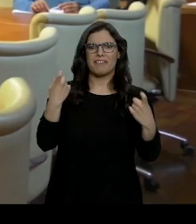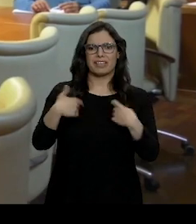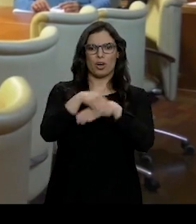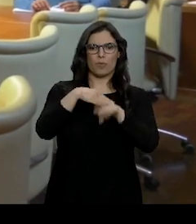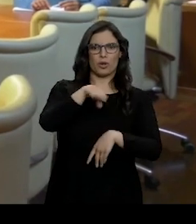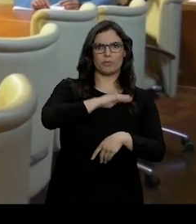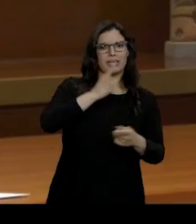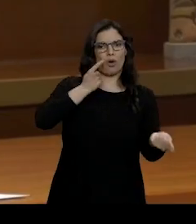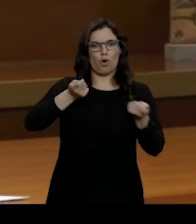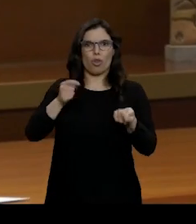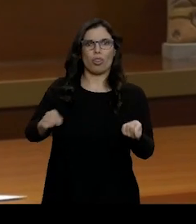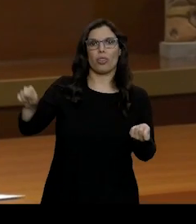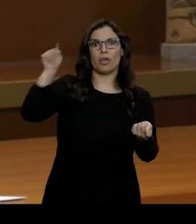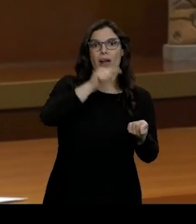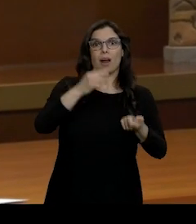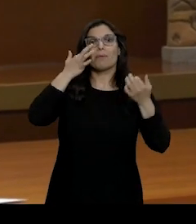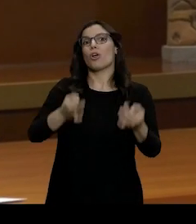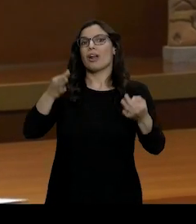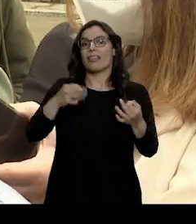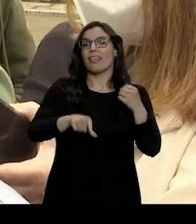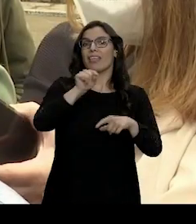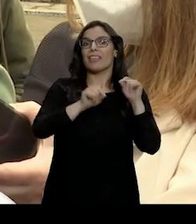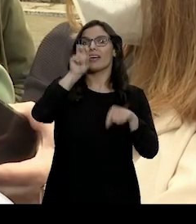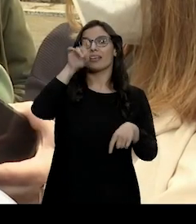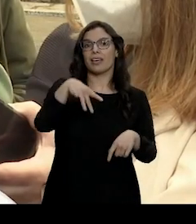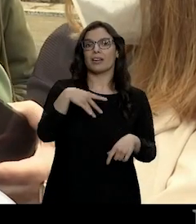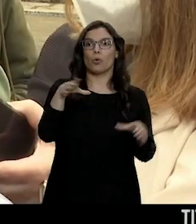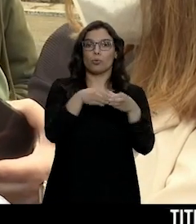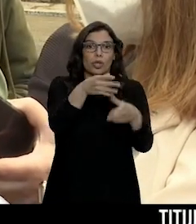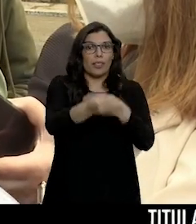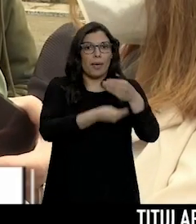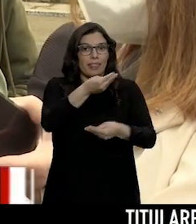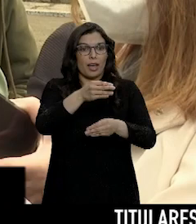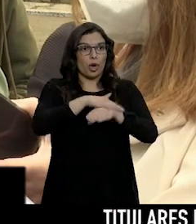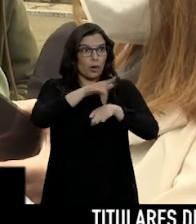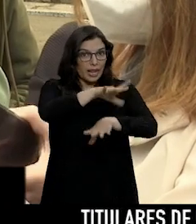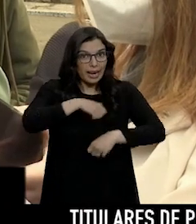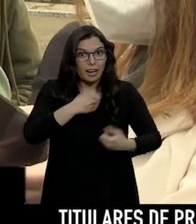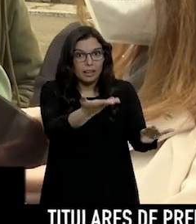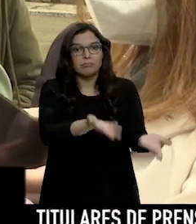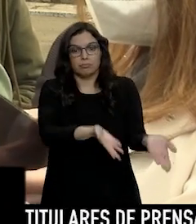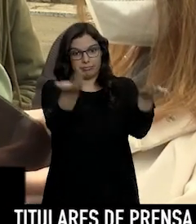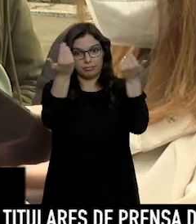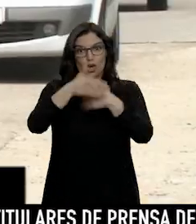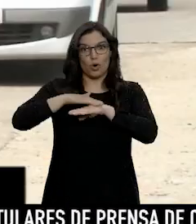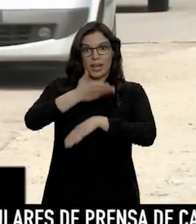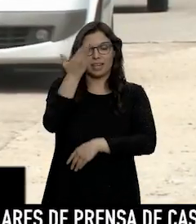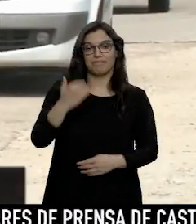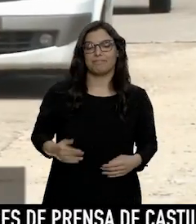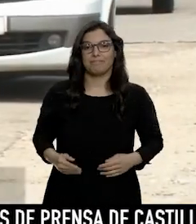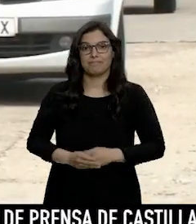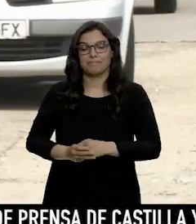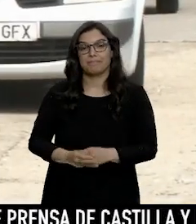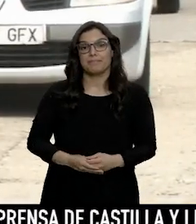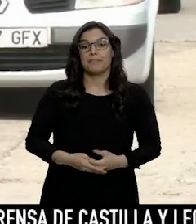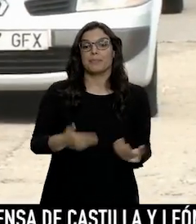Gobierno central, pero dice que es la Junta la que tiene que decidir. Se dedique a gobernar. ¿No querían el Gobierno? Pues que gobiernen.